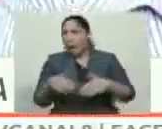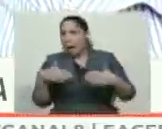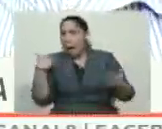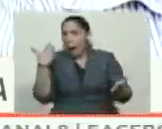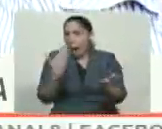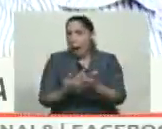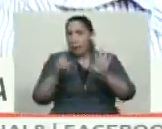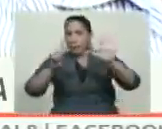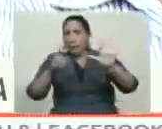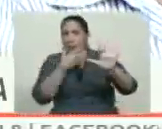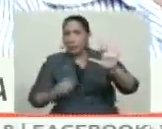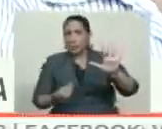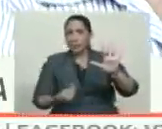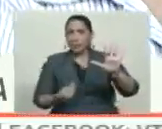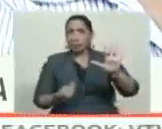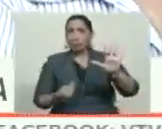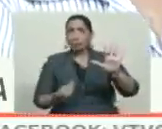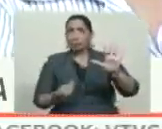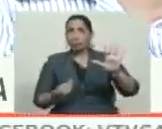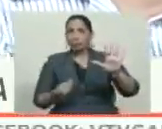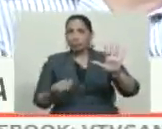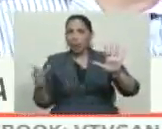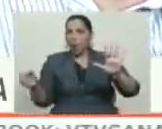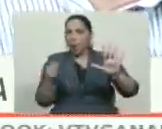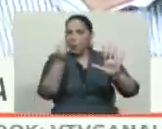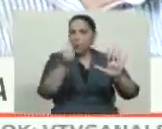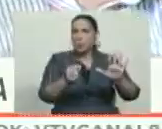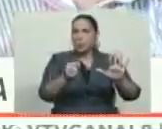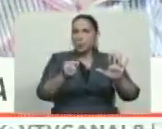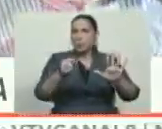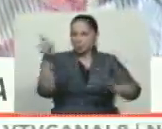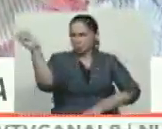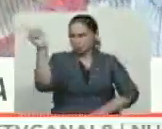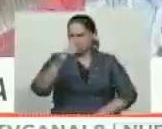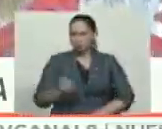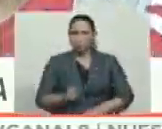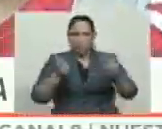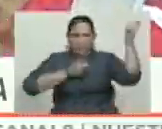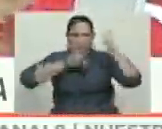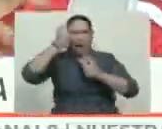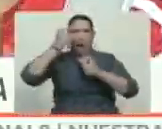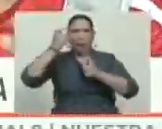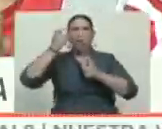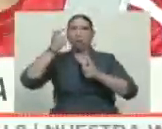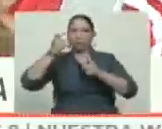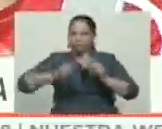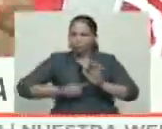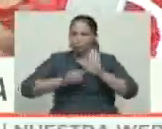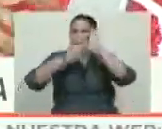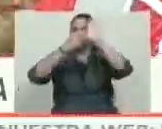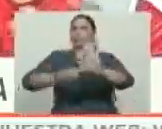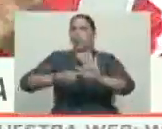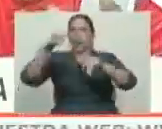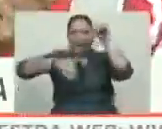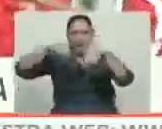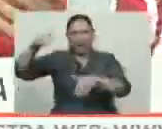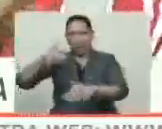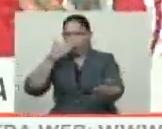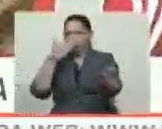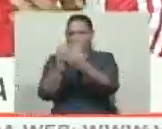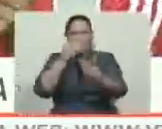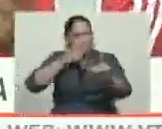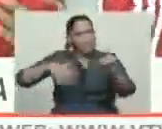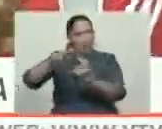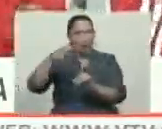diciembre, que apareció como un rayo el comandante Chávez, se presentó en unas elecciones ante el pueblo y el